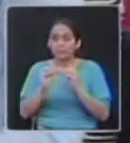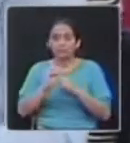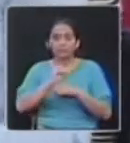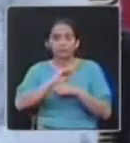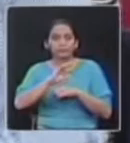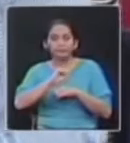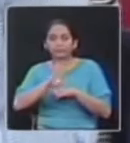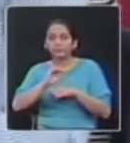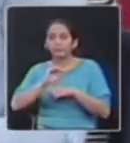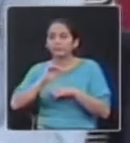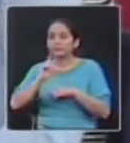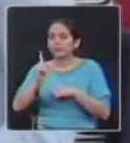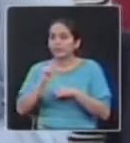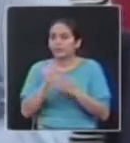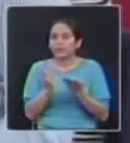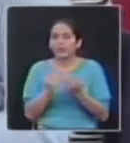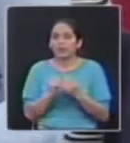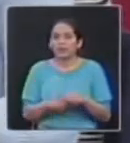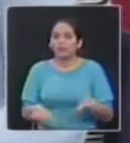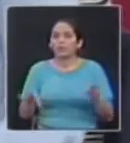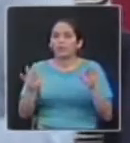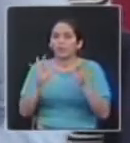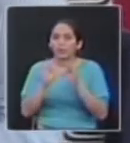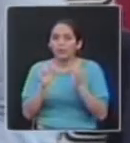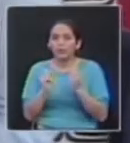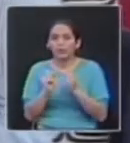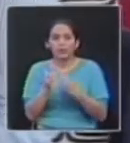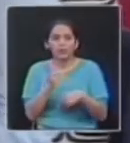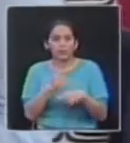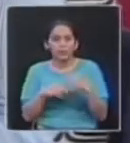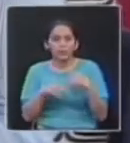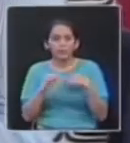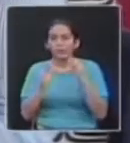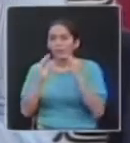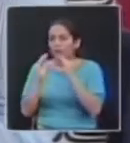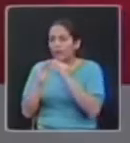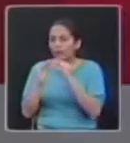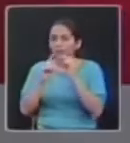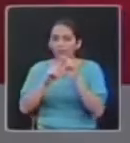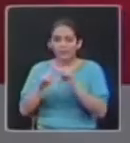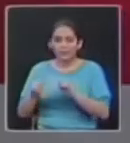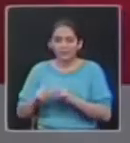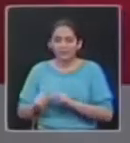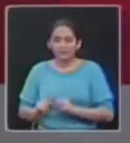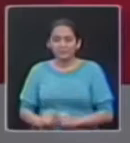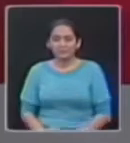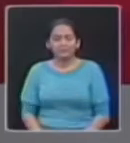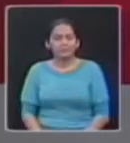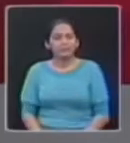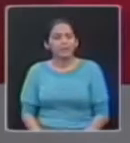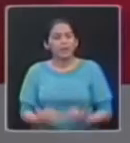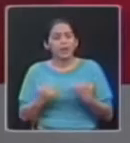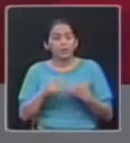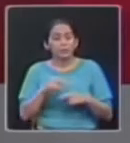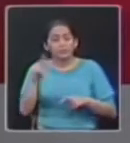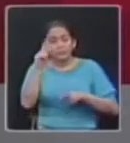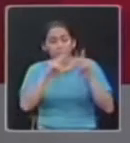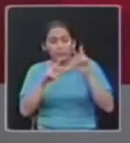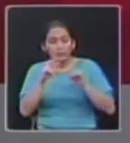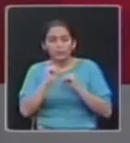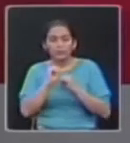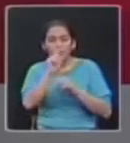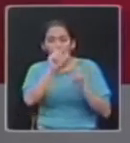de sus proyectos, de sus inmuebles, a través de todos los medios, y nosotros somos aliados estratégicos. Y según sus índices, ¿qué es lo que buscan los